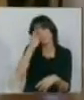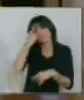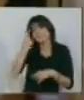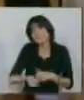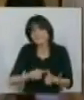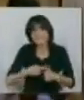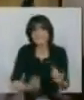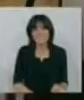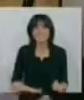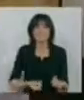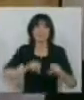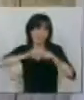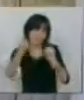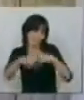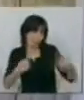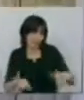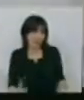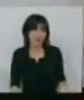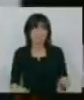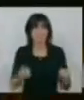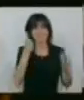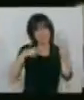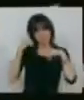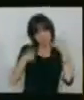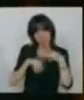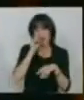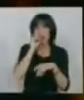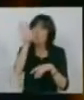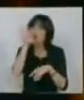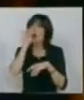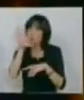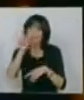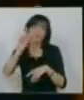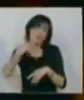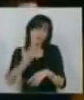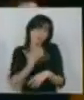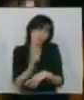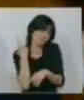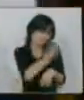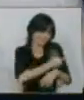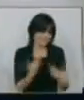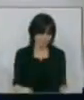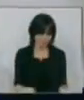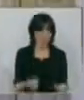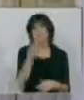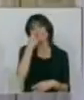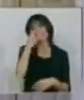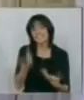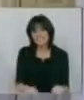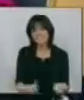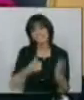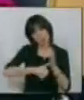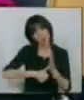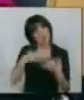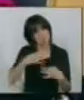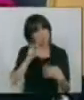triste, rompe cosas, se pone a llorar, a aullar cuando el dueño se va. Y es muy interesante el documental, si tienen mascotas